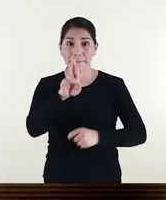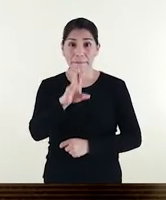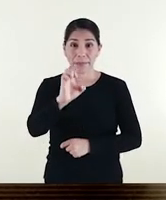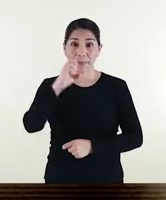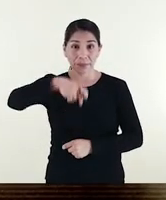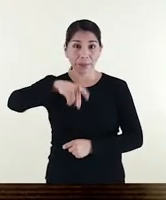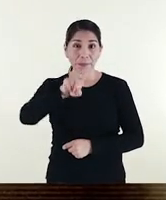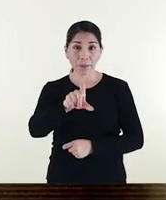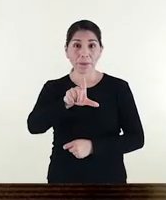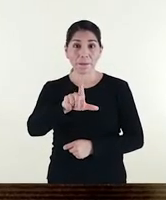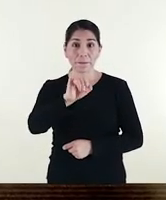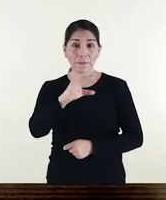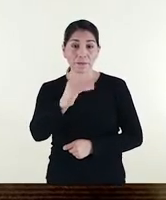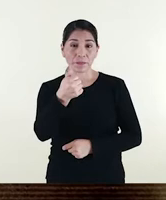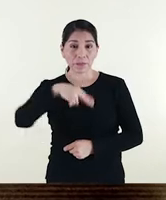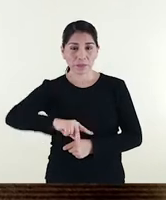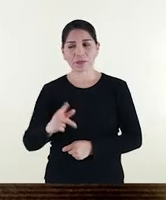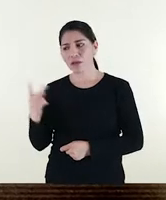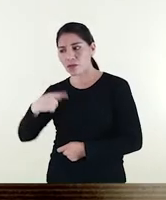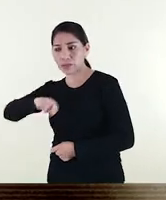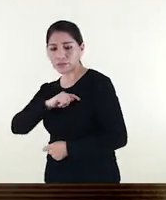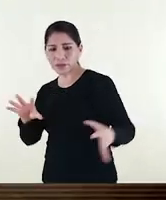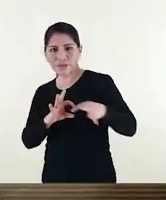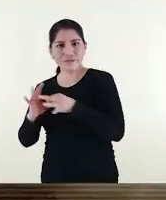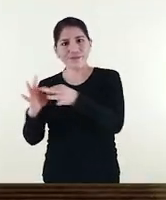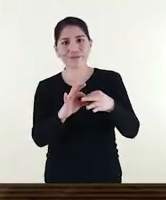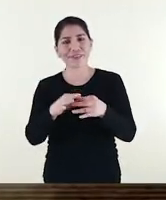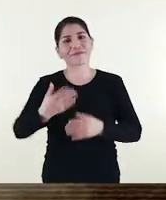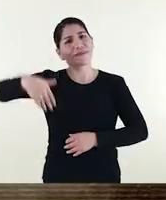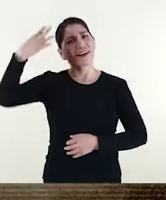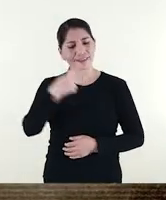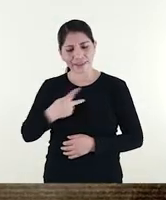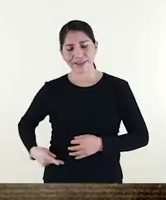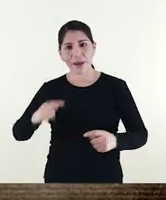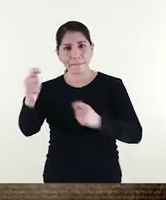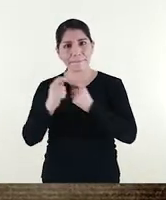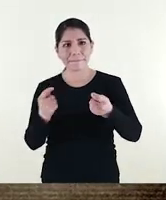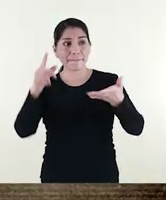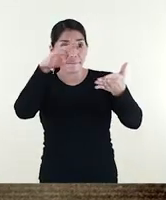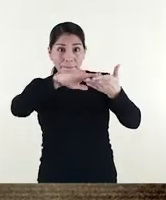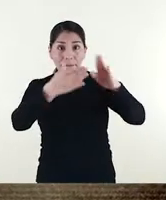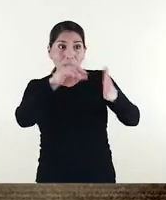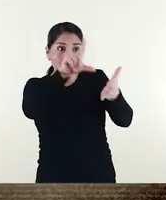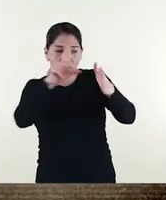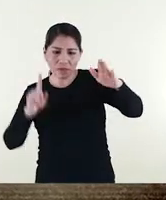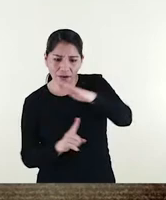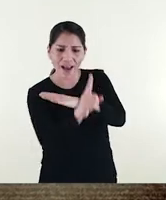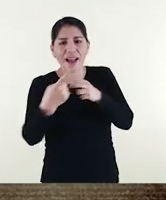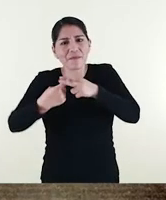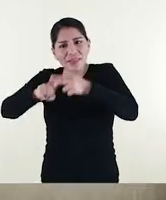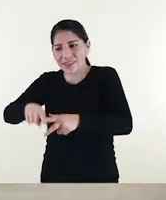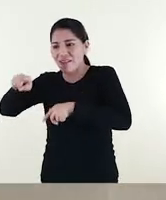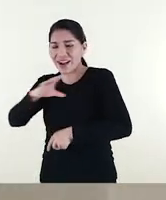y luego republicana, ambos en relación con España. Durante el virreinato, el ingreso a la ciudad de Lima desde el puerto del Callao